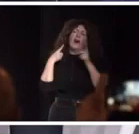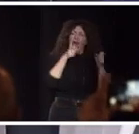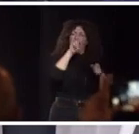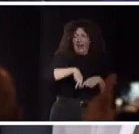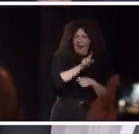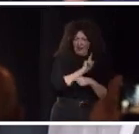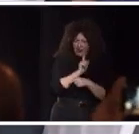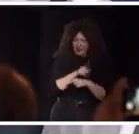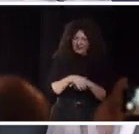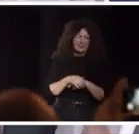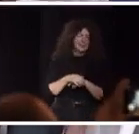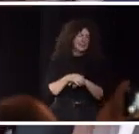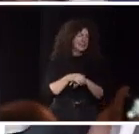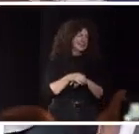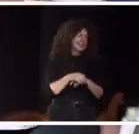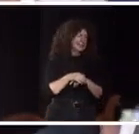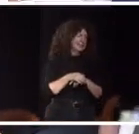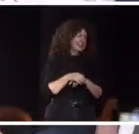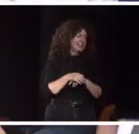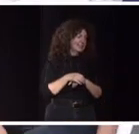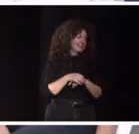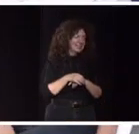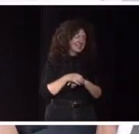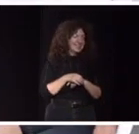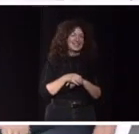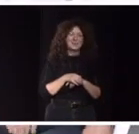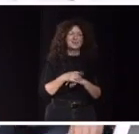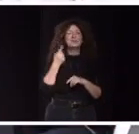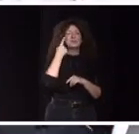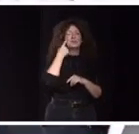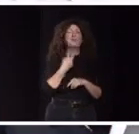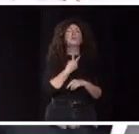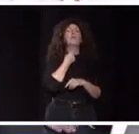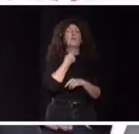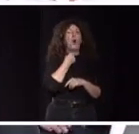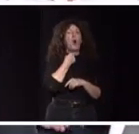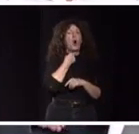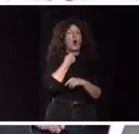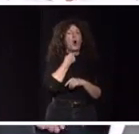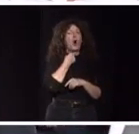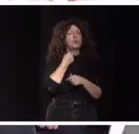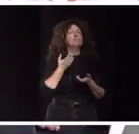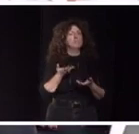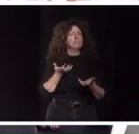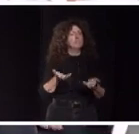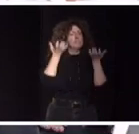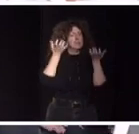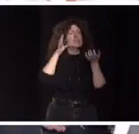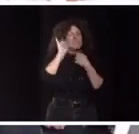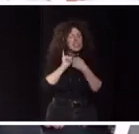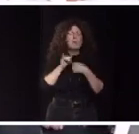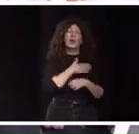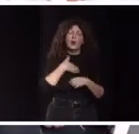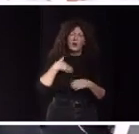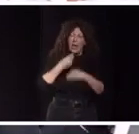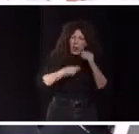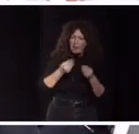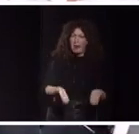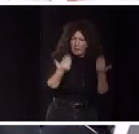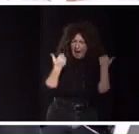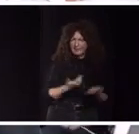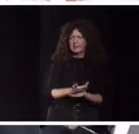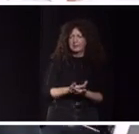Pero, compañeros y compañeras, está muy bien alzar la voz, pero yo quiero que hagamos más. Por